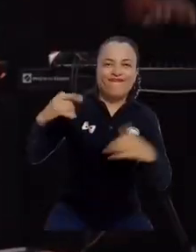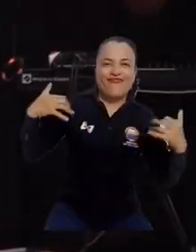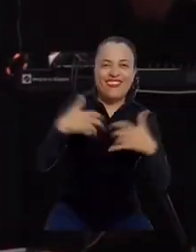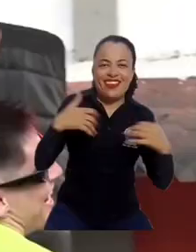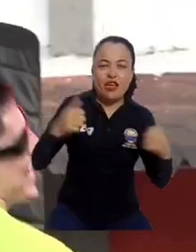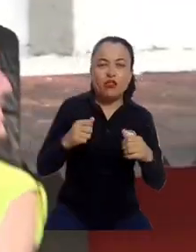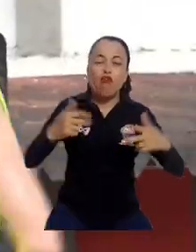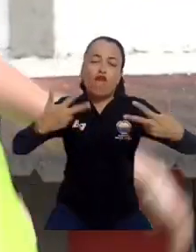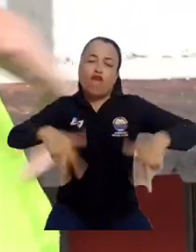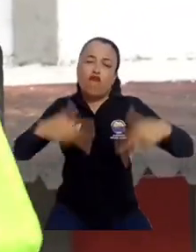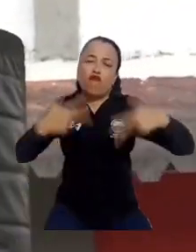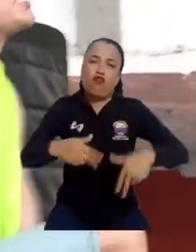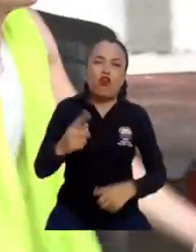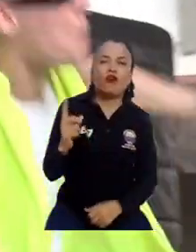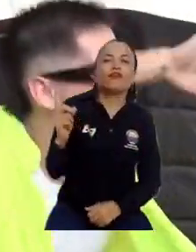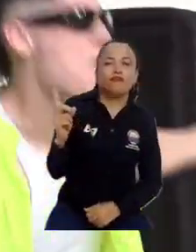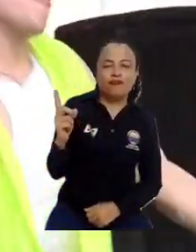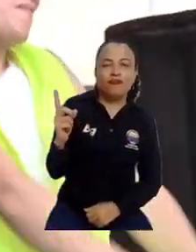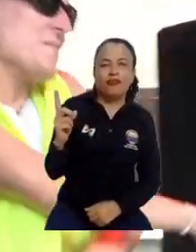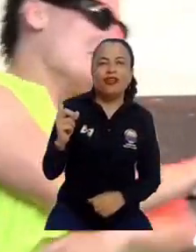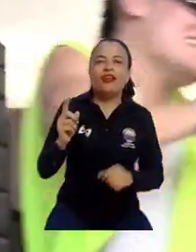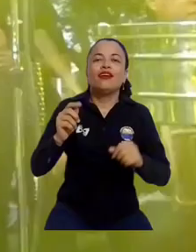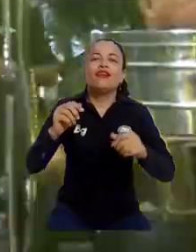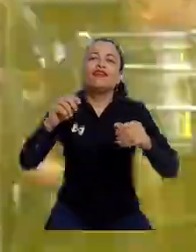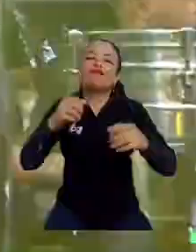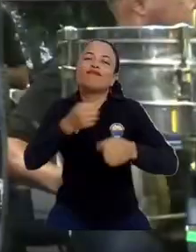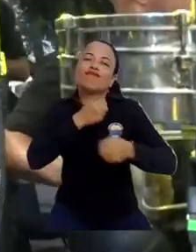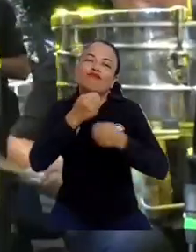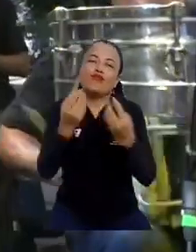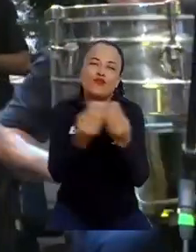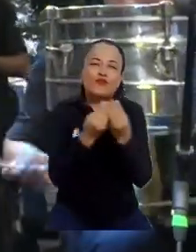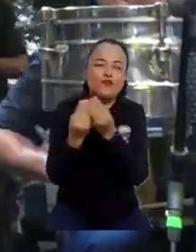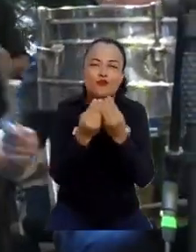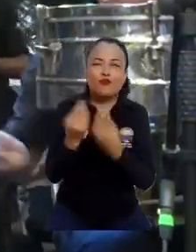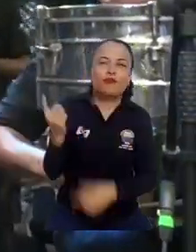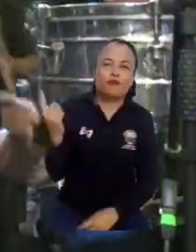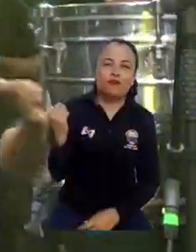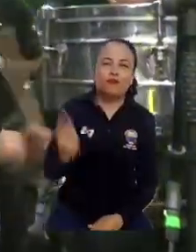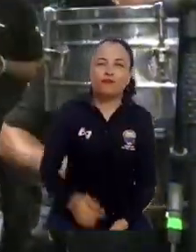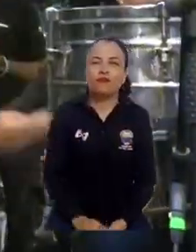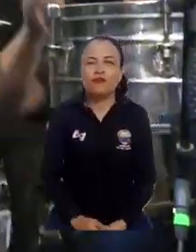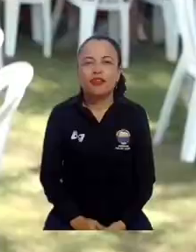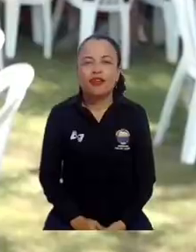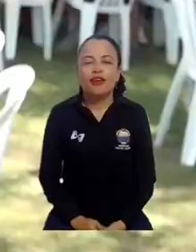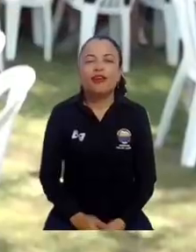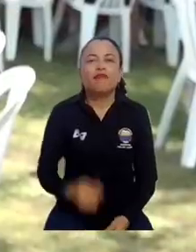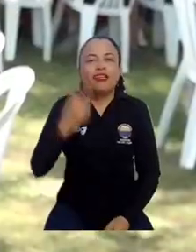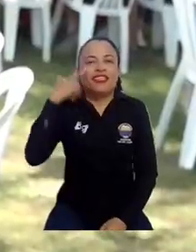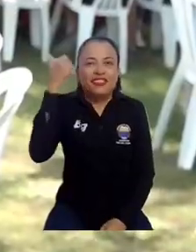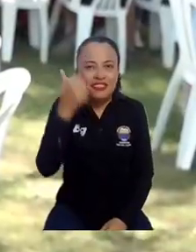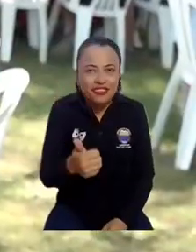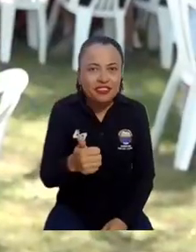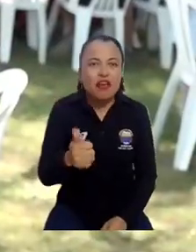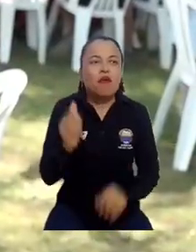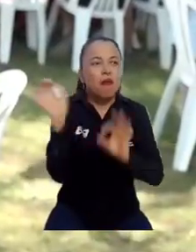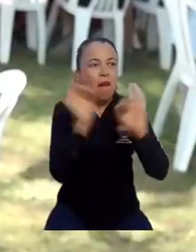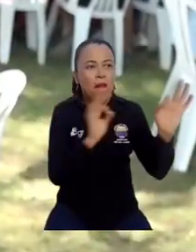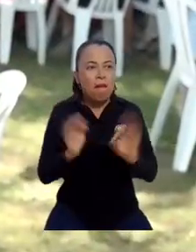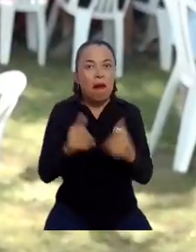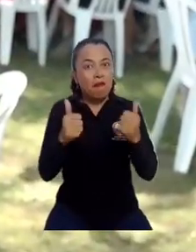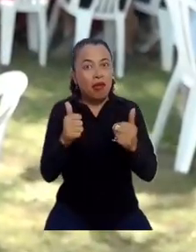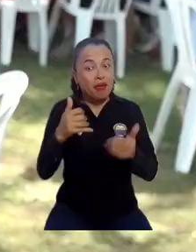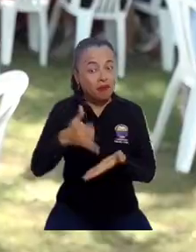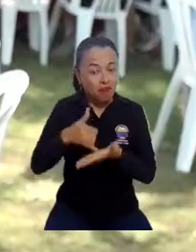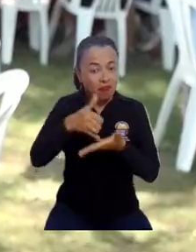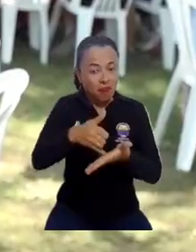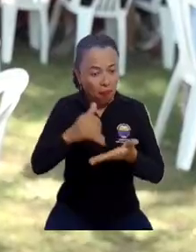Panguito Maestre, el flow urbano de Taganga Sound System y el show tropical de la orquesta Toby Exe. Parece muy bacana, con una buena